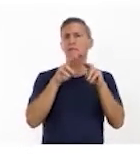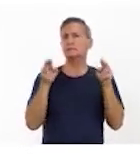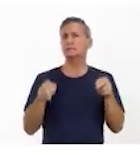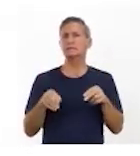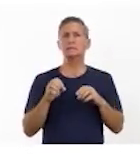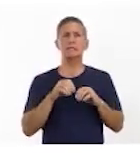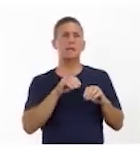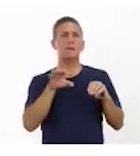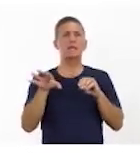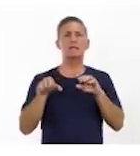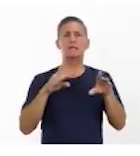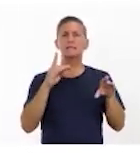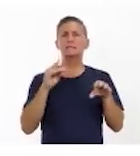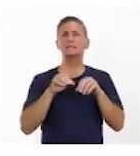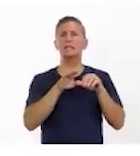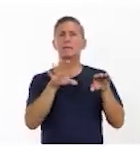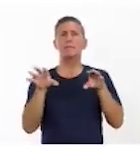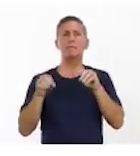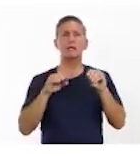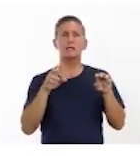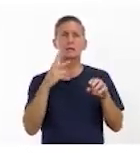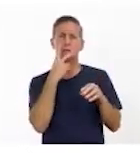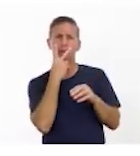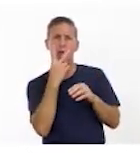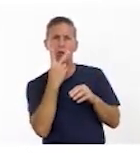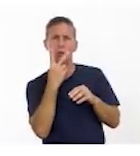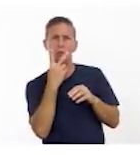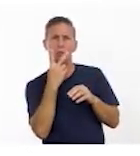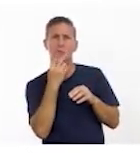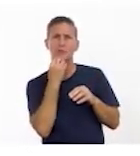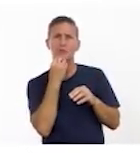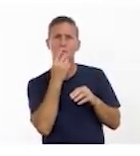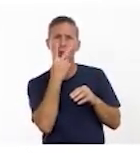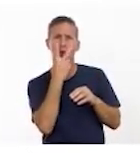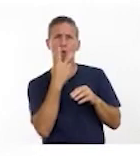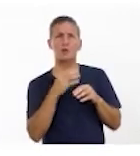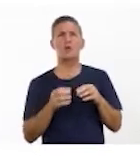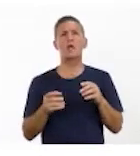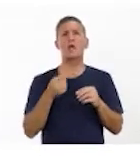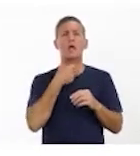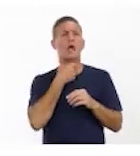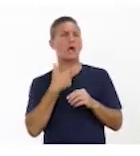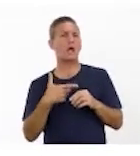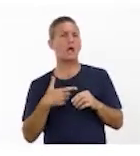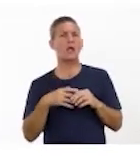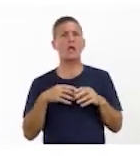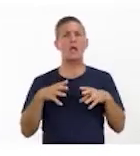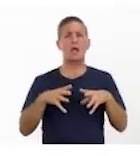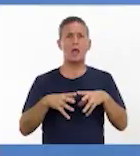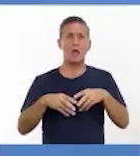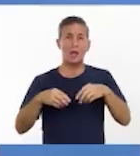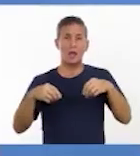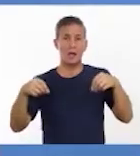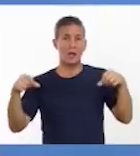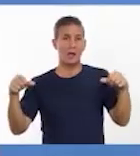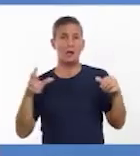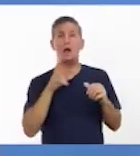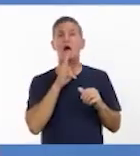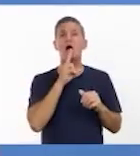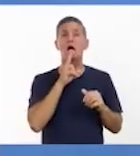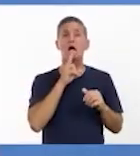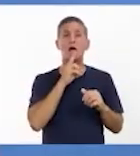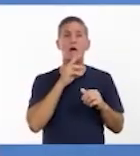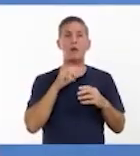sistemas dispersos en los cuales usted puede ver claramente las fases que lo forman. Ejemplo, arena